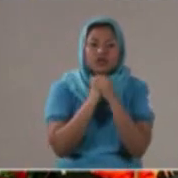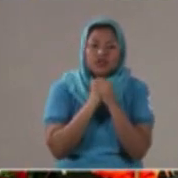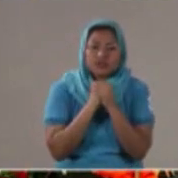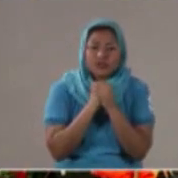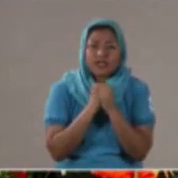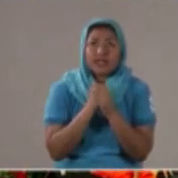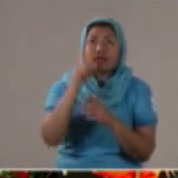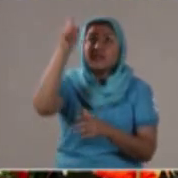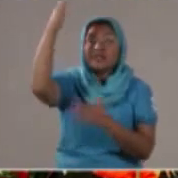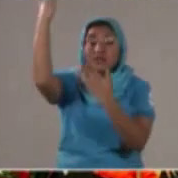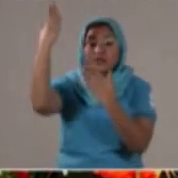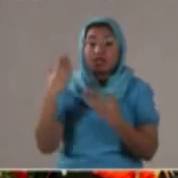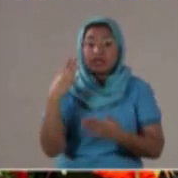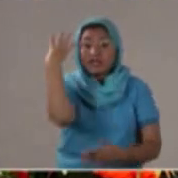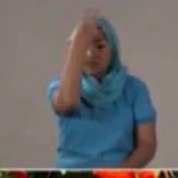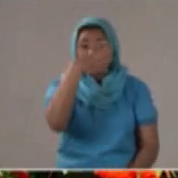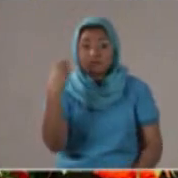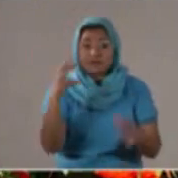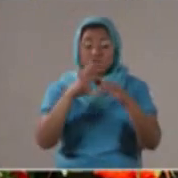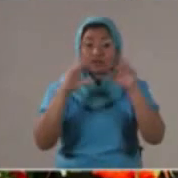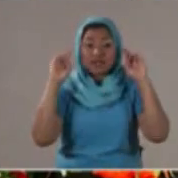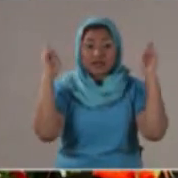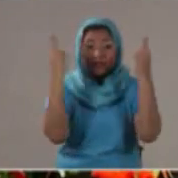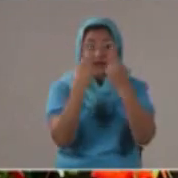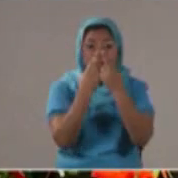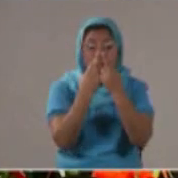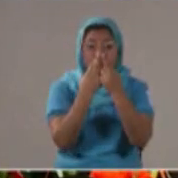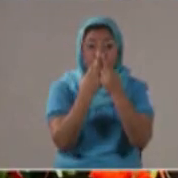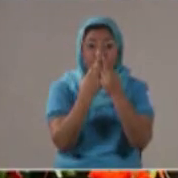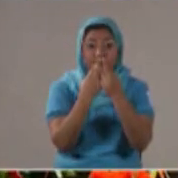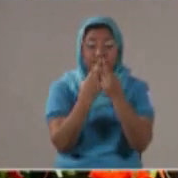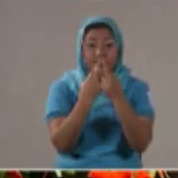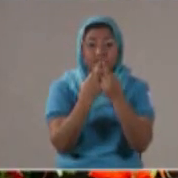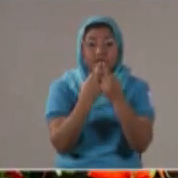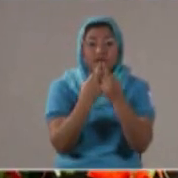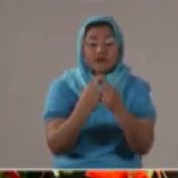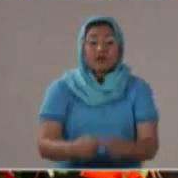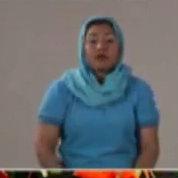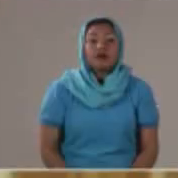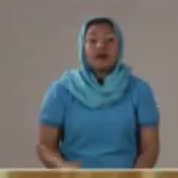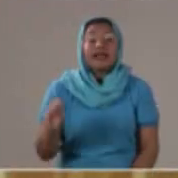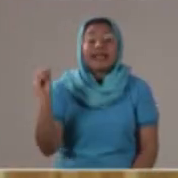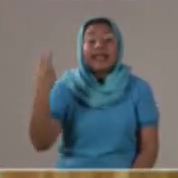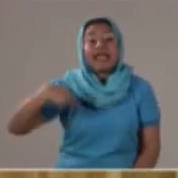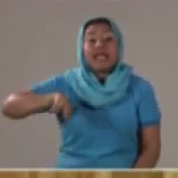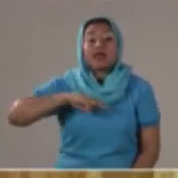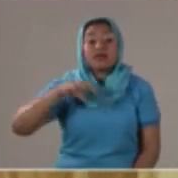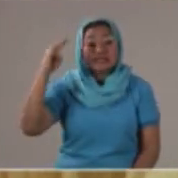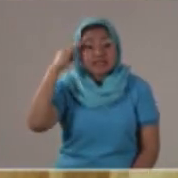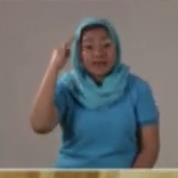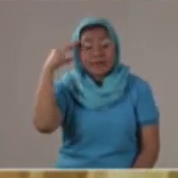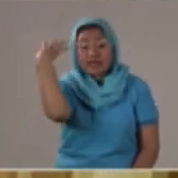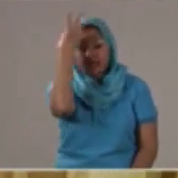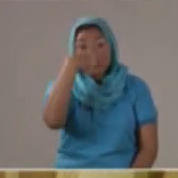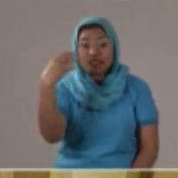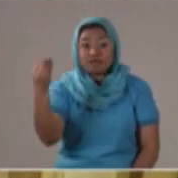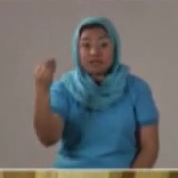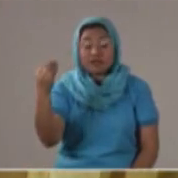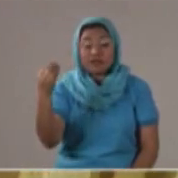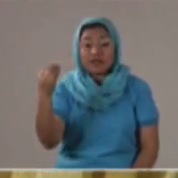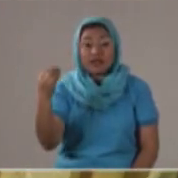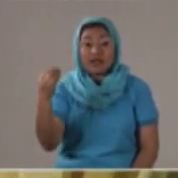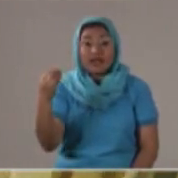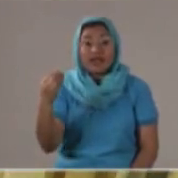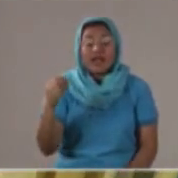que traigas un espíritu de revelación, de tal manera que en nuestra mente espiritual haya un